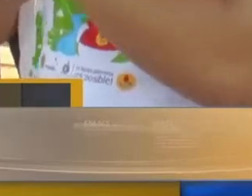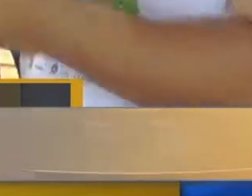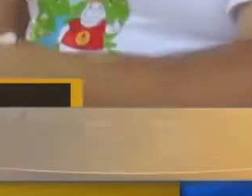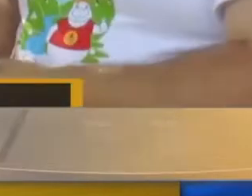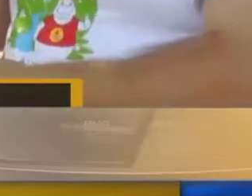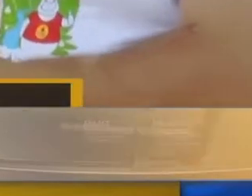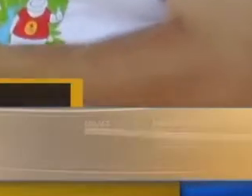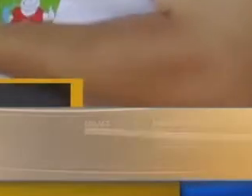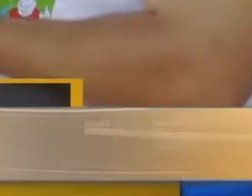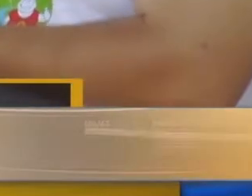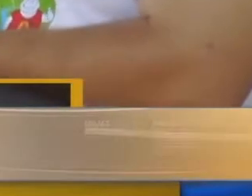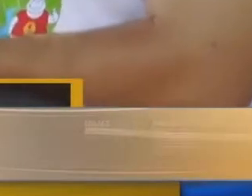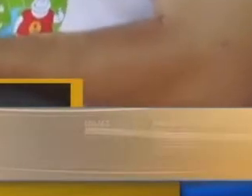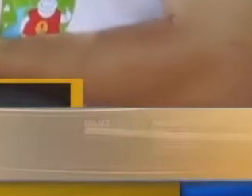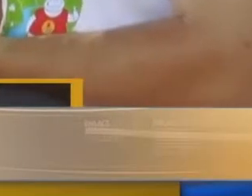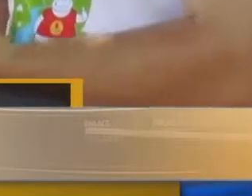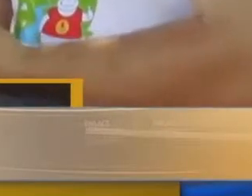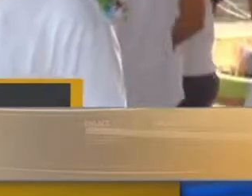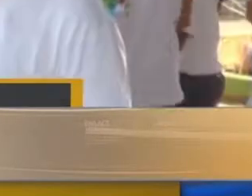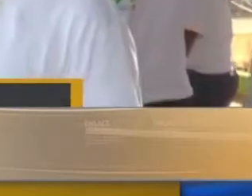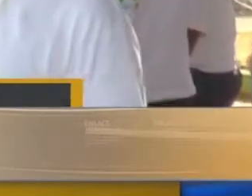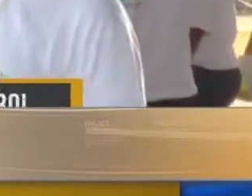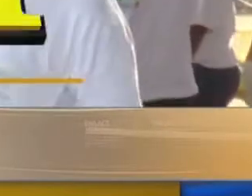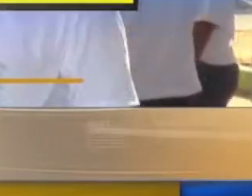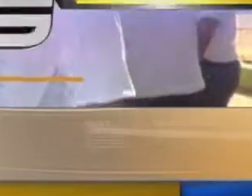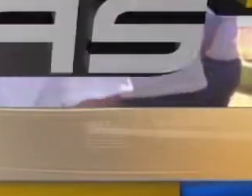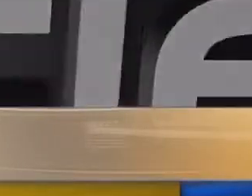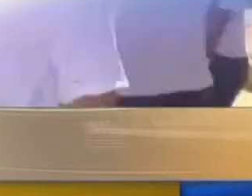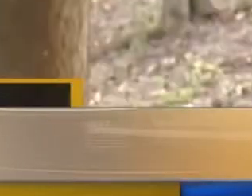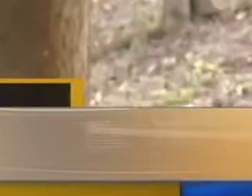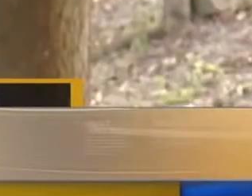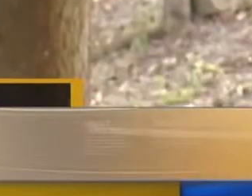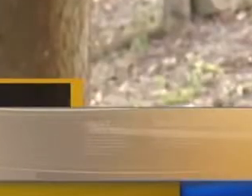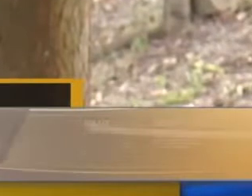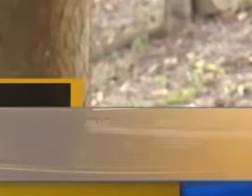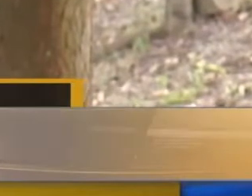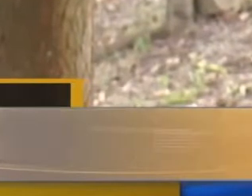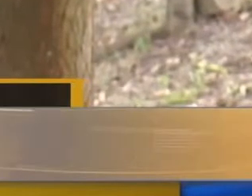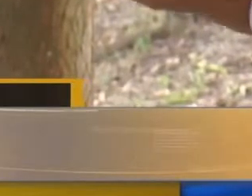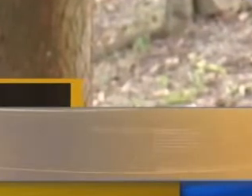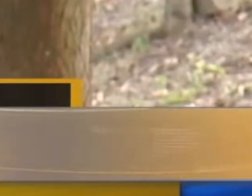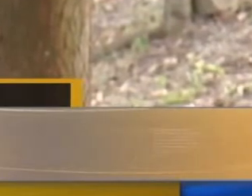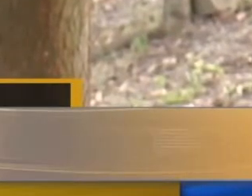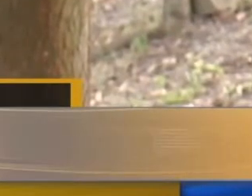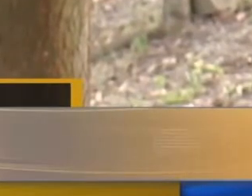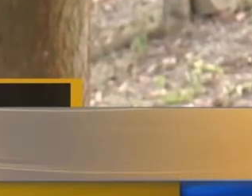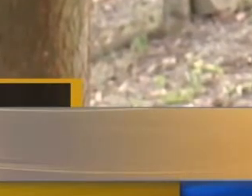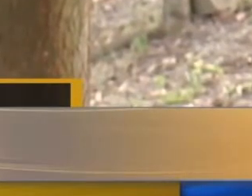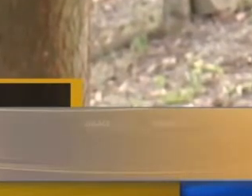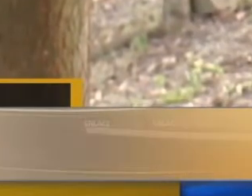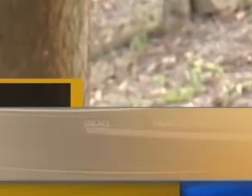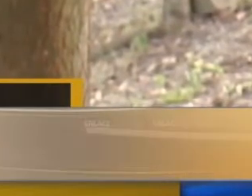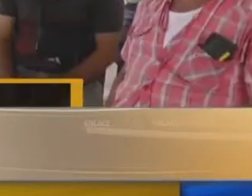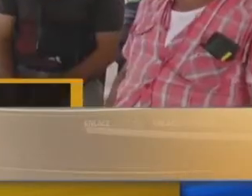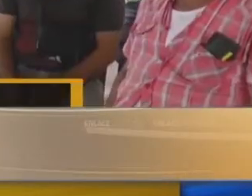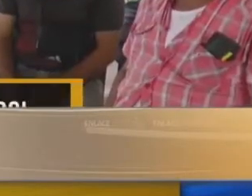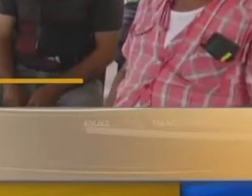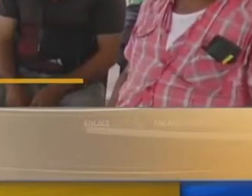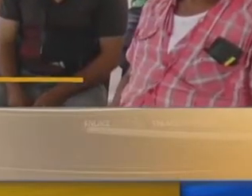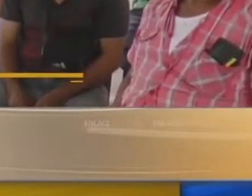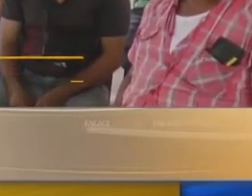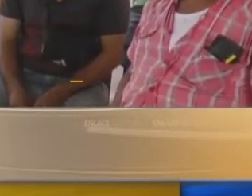universitarios becados se convirtieron en los vigías del sector comercial consultoría colombiana entregó detalles de la socialización de los